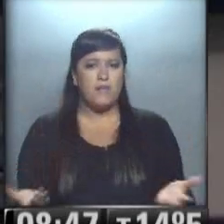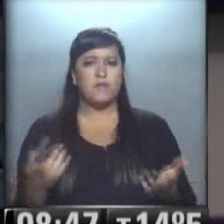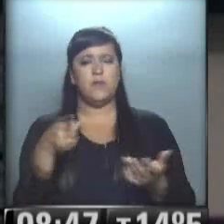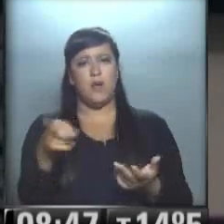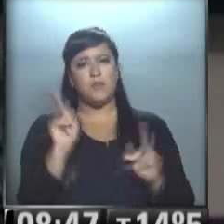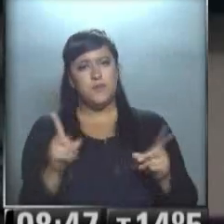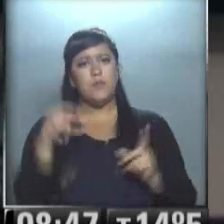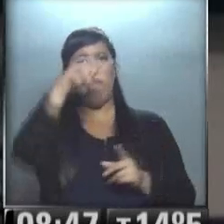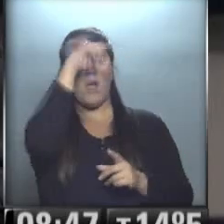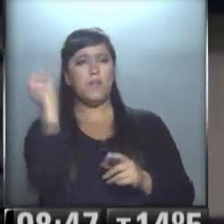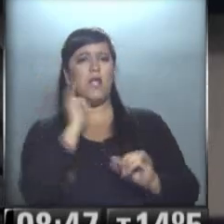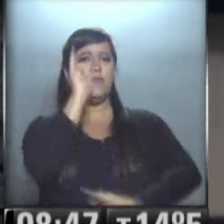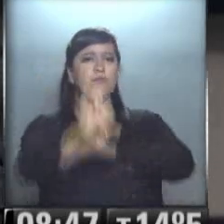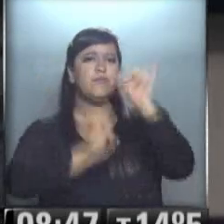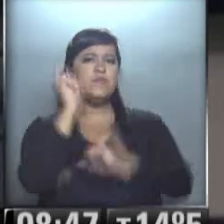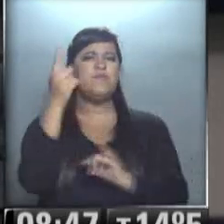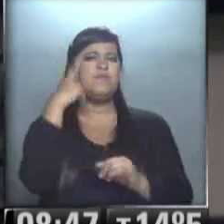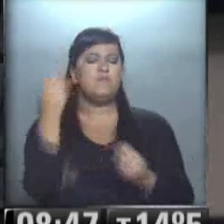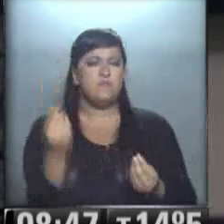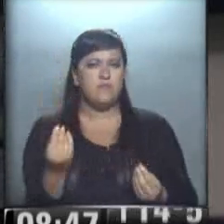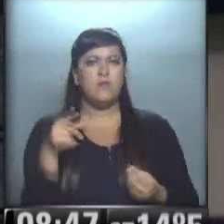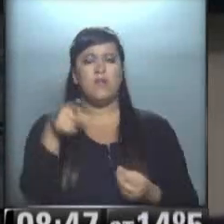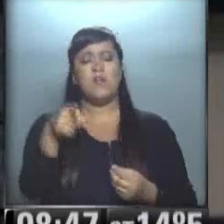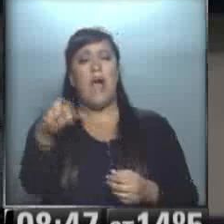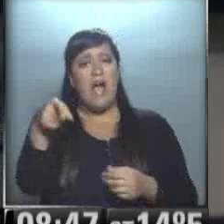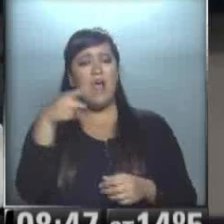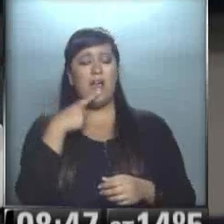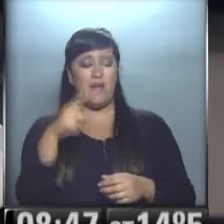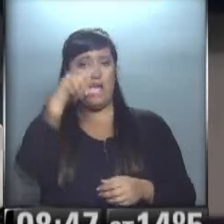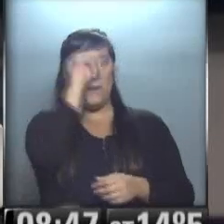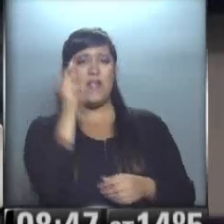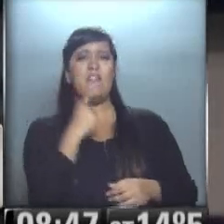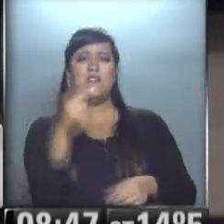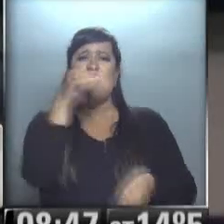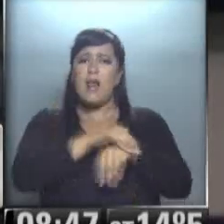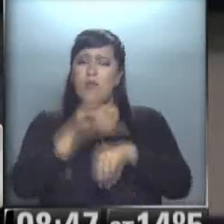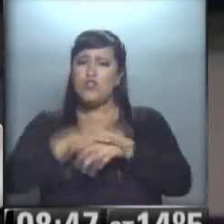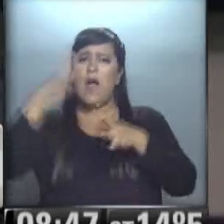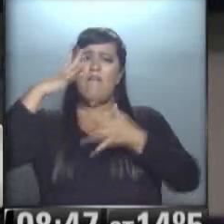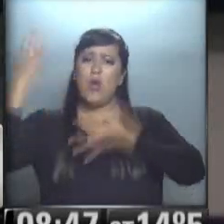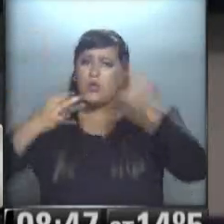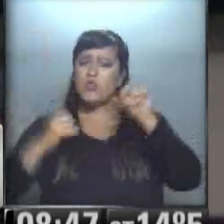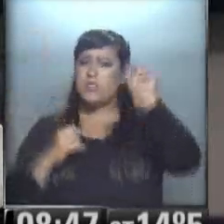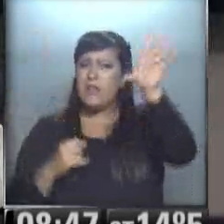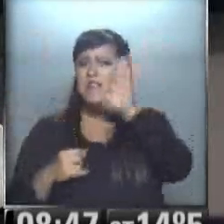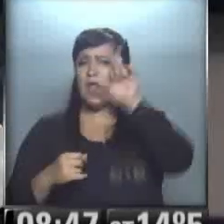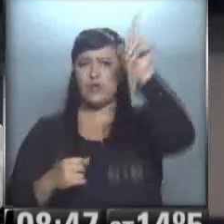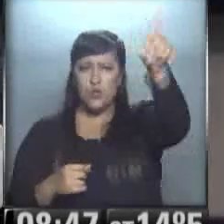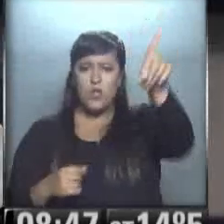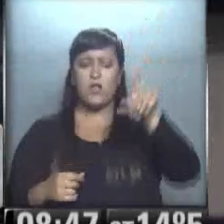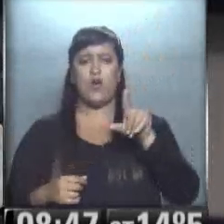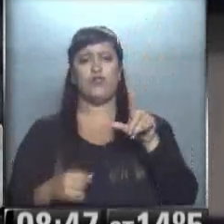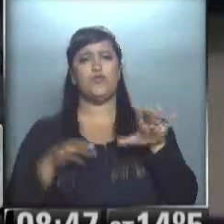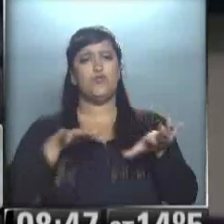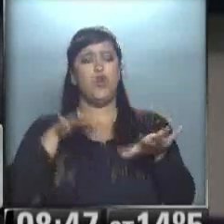la palabra del jefe de gabinete cuando él responsabiliza a la justicia y a este sistema judicial en general de Estados Unidos de la